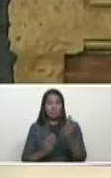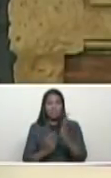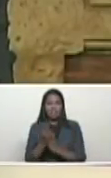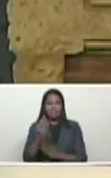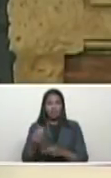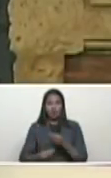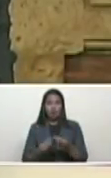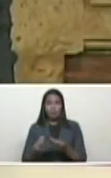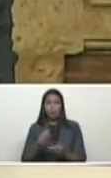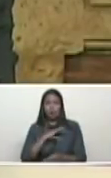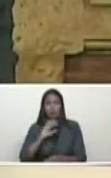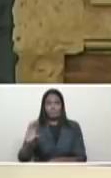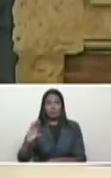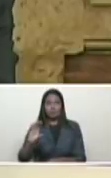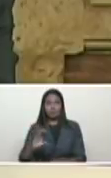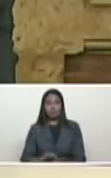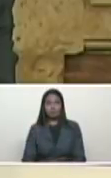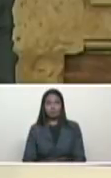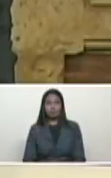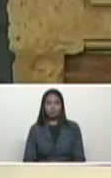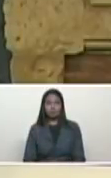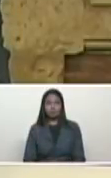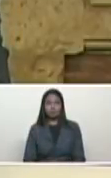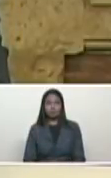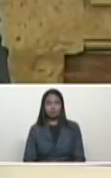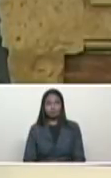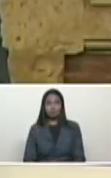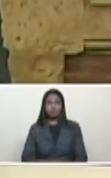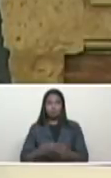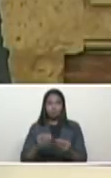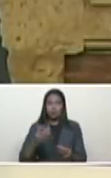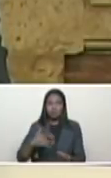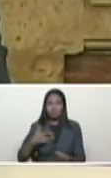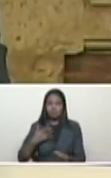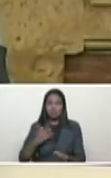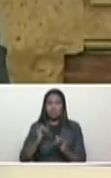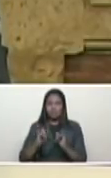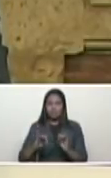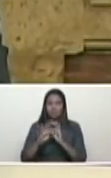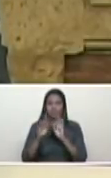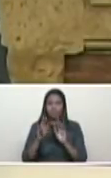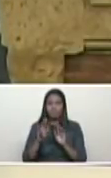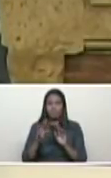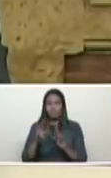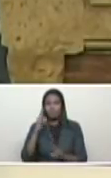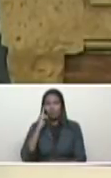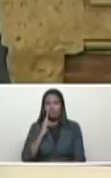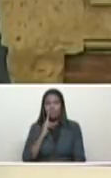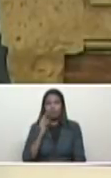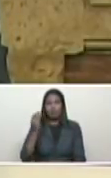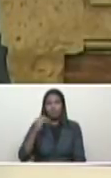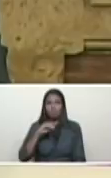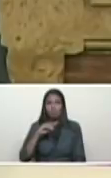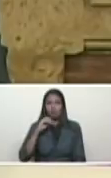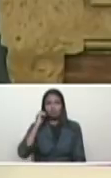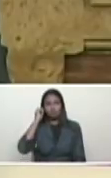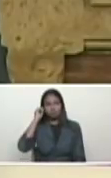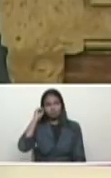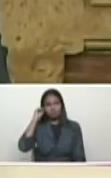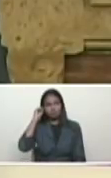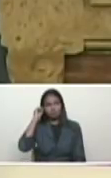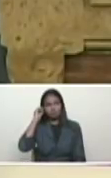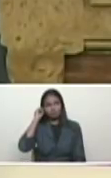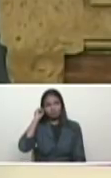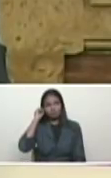con la patria todo el que se sienta patriota y bolivariano tendrá que vibrar